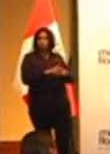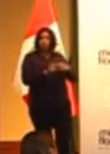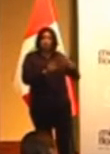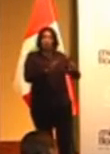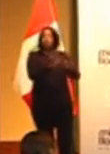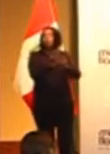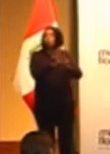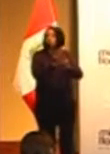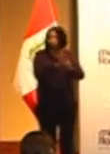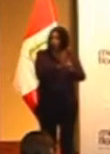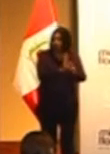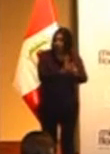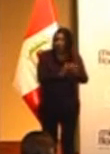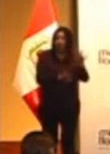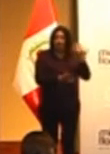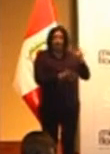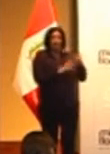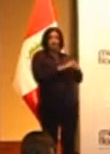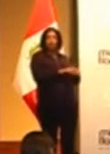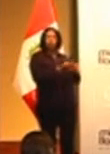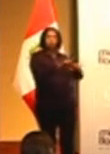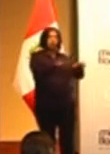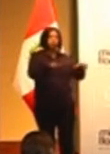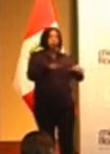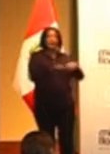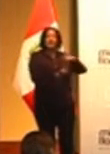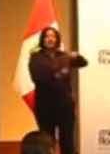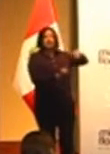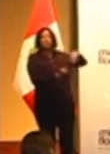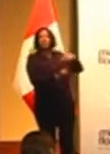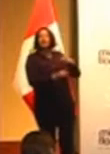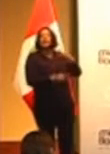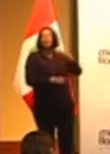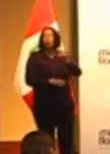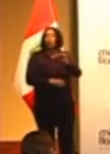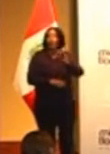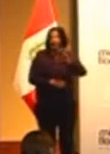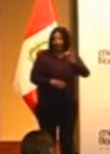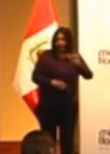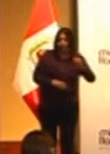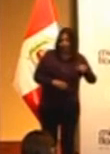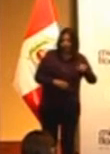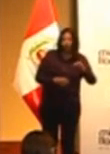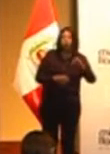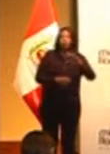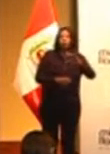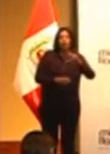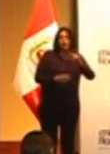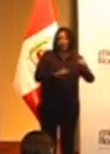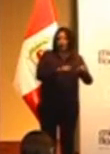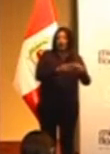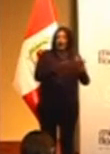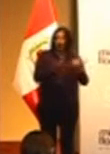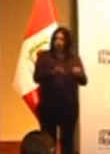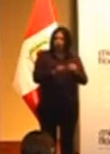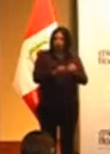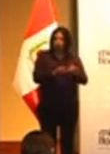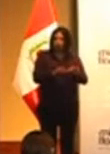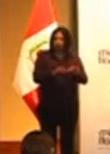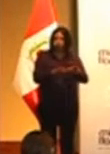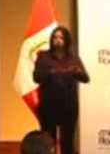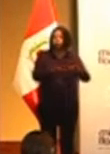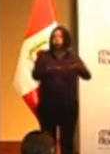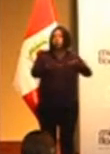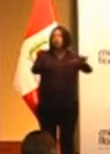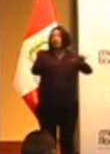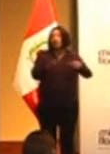programa voluntario, comenzó en la zona del entorno de la Huaca Puyana y ahora de forma ampliada